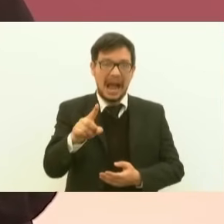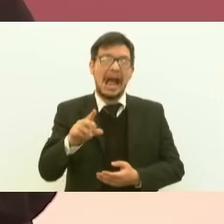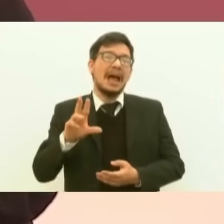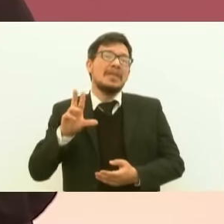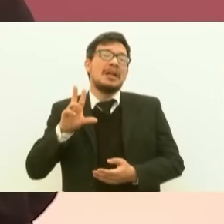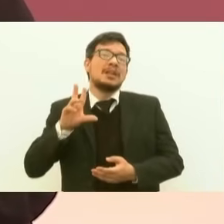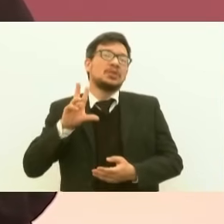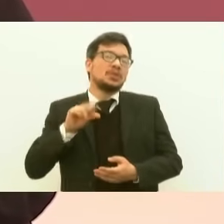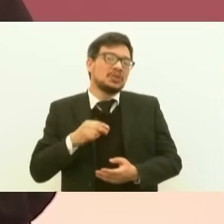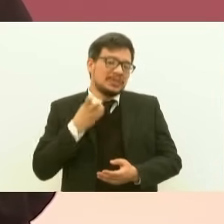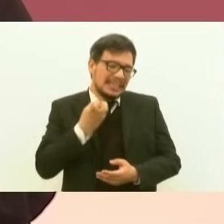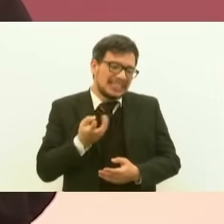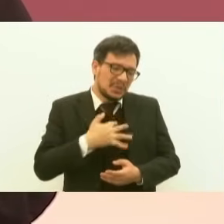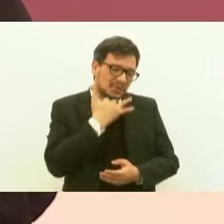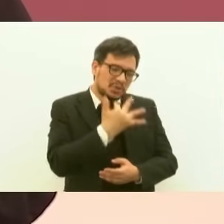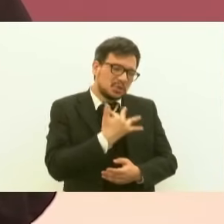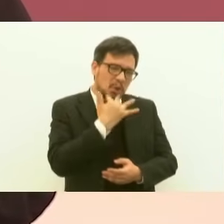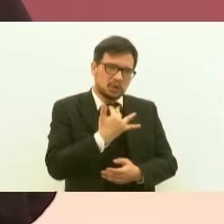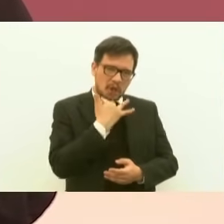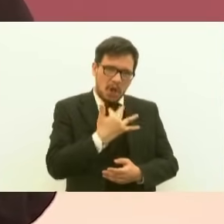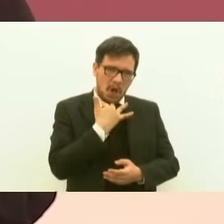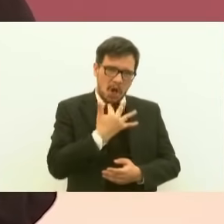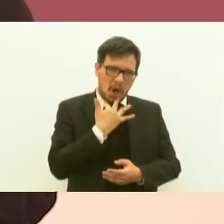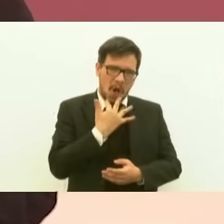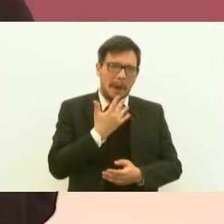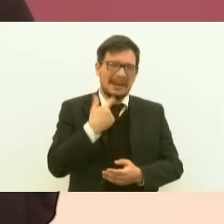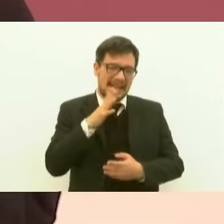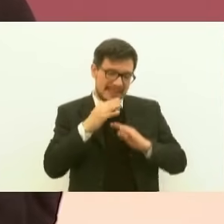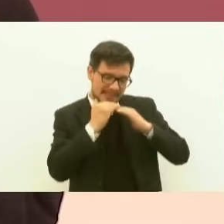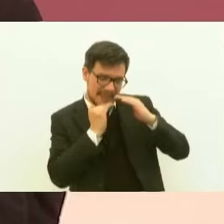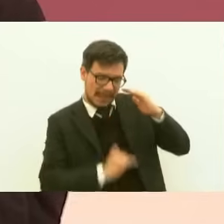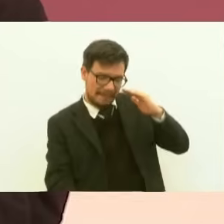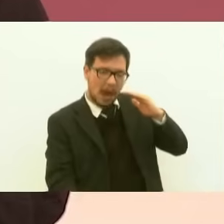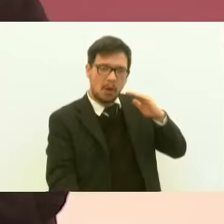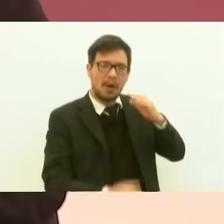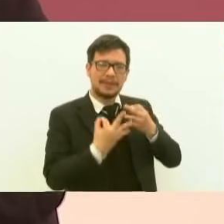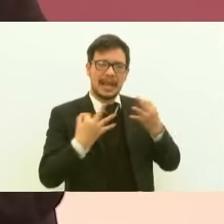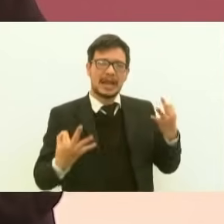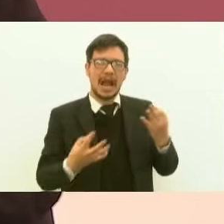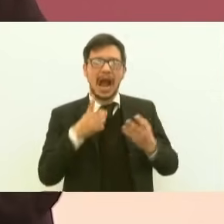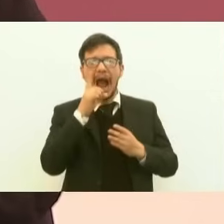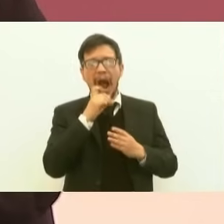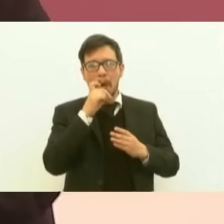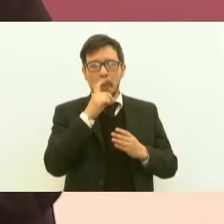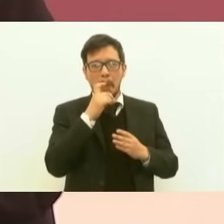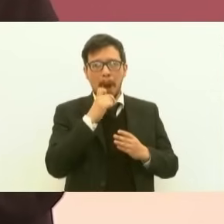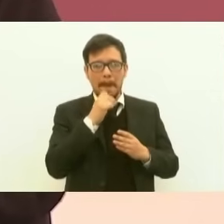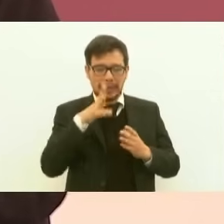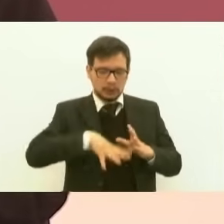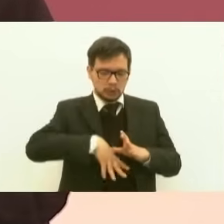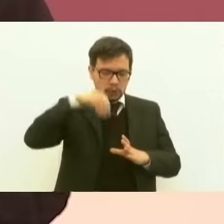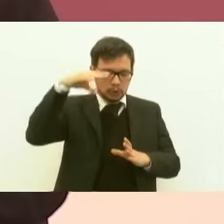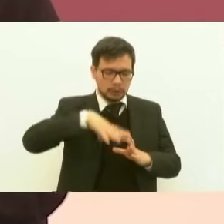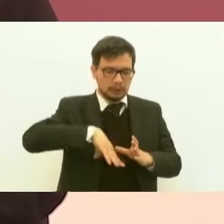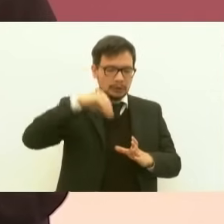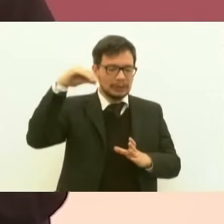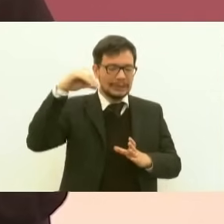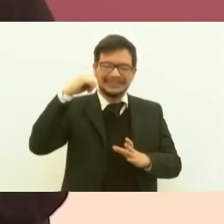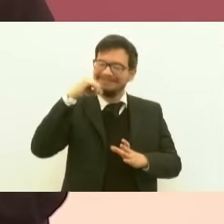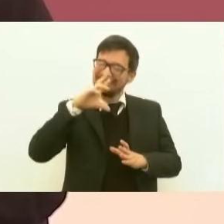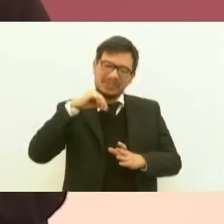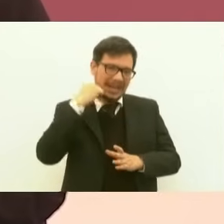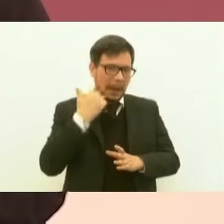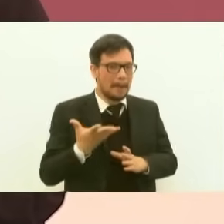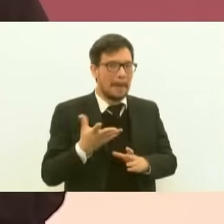sobreexplotando los mantos acuíferos, porque entre más se perfora, con más profundidad se